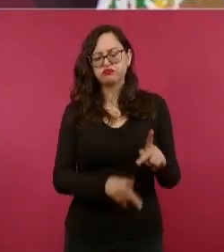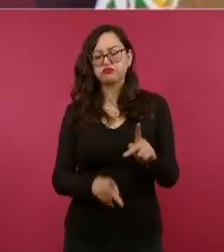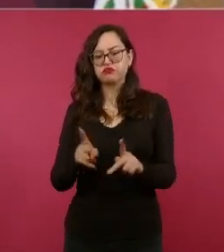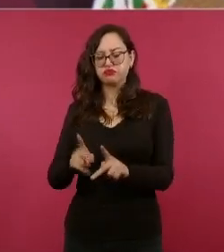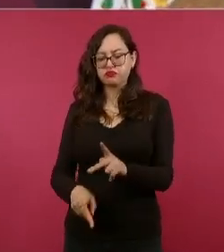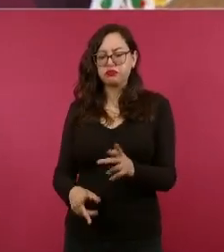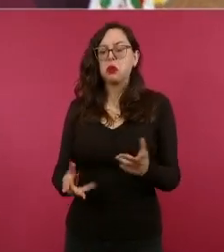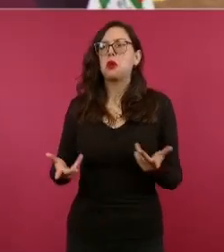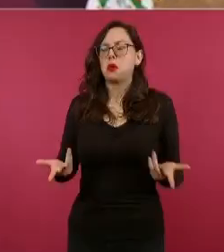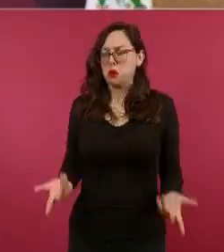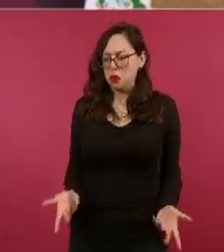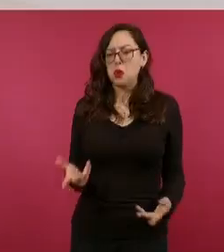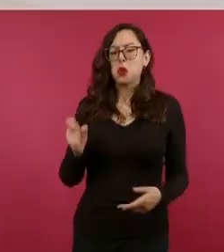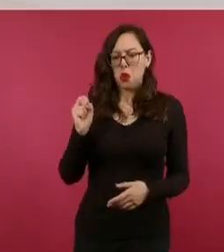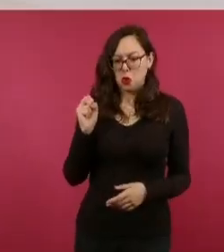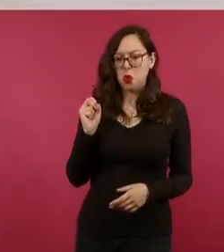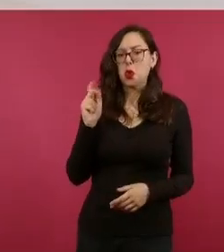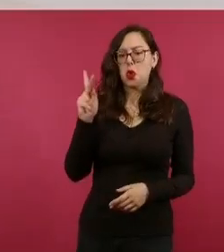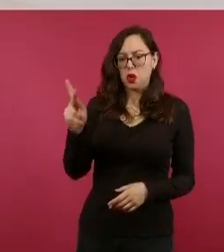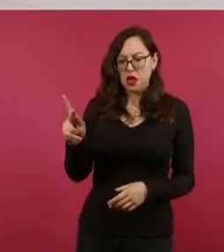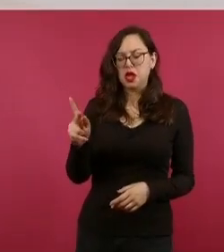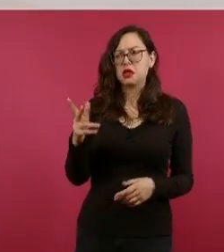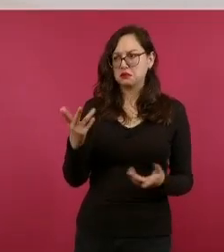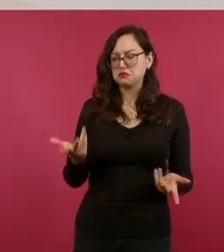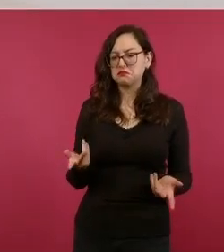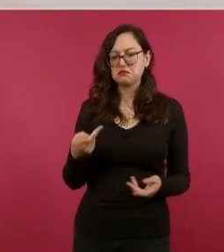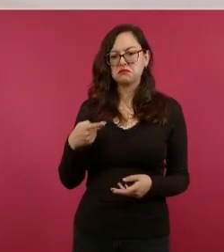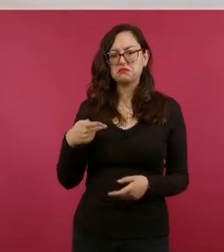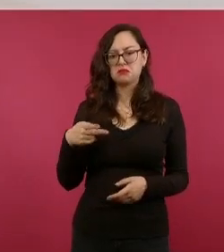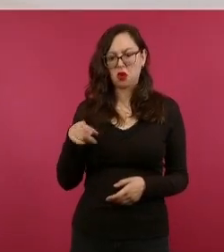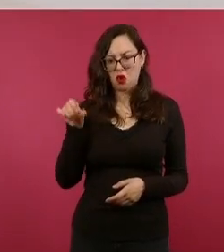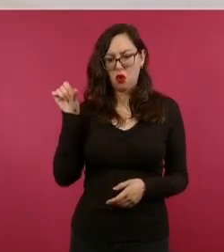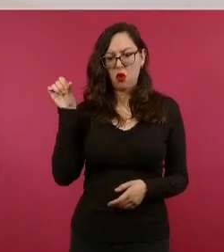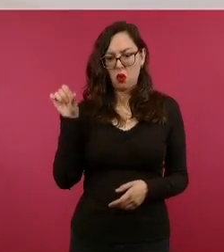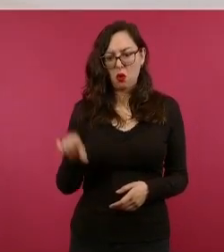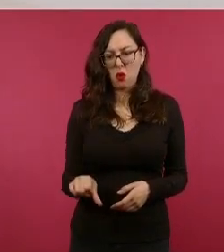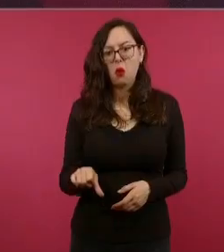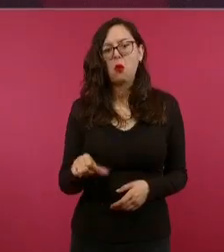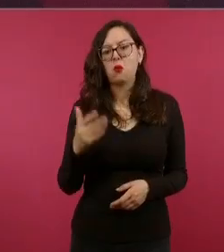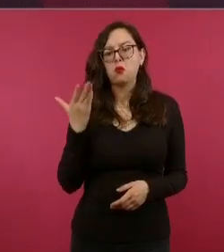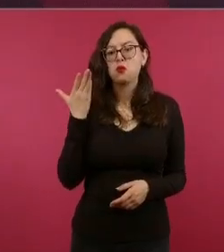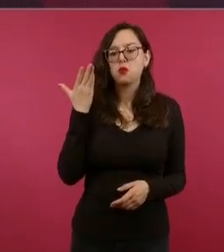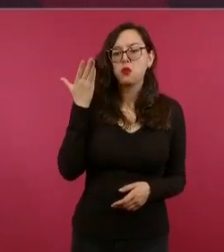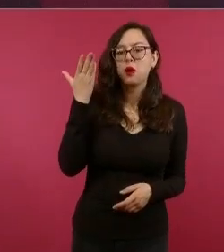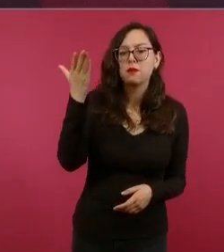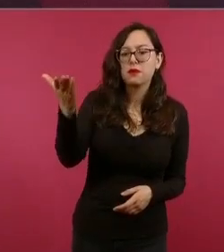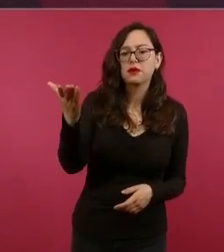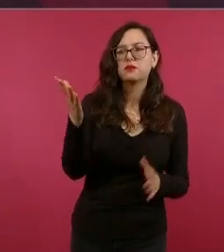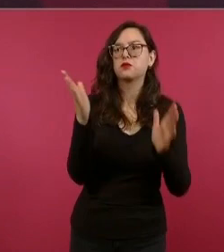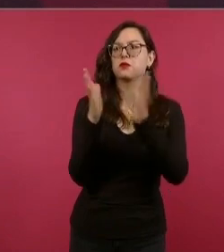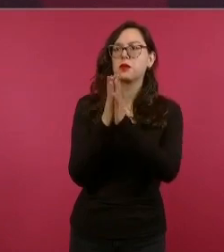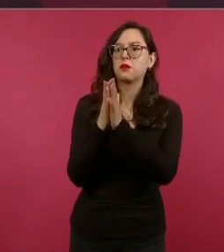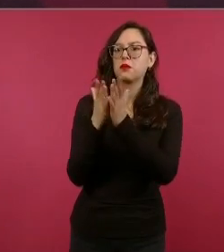Entonces le vamos a pedir hoy a los del tribunal que nos ayuden